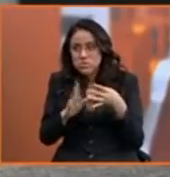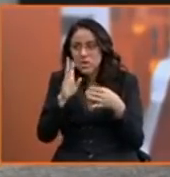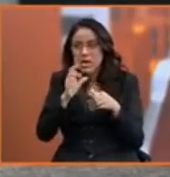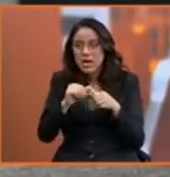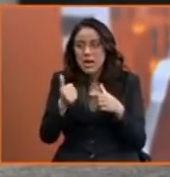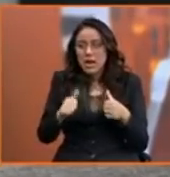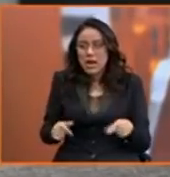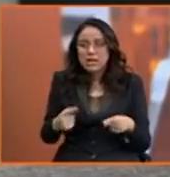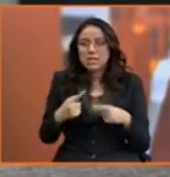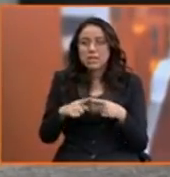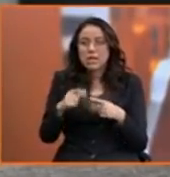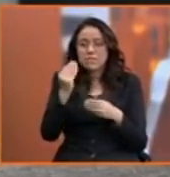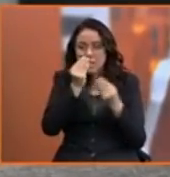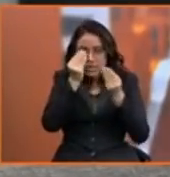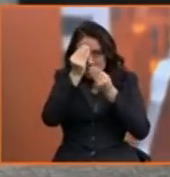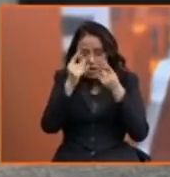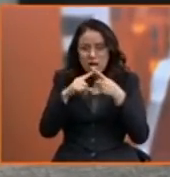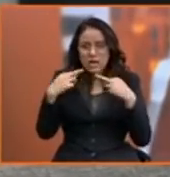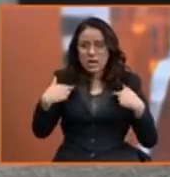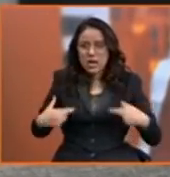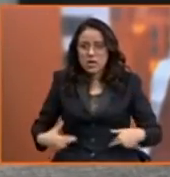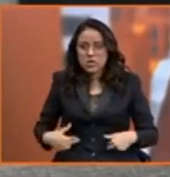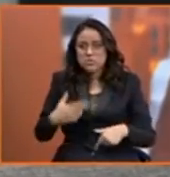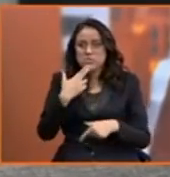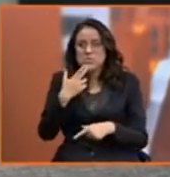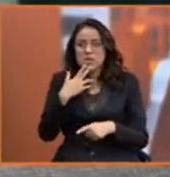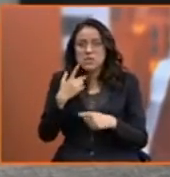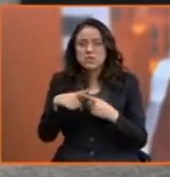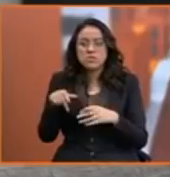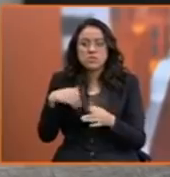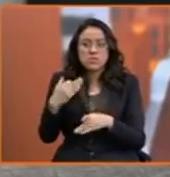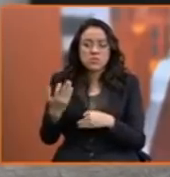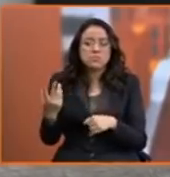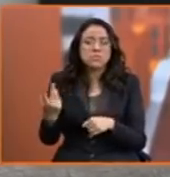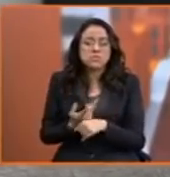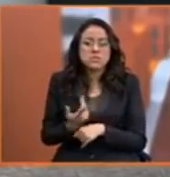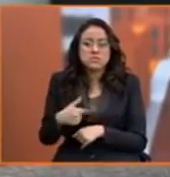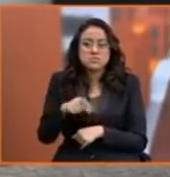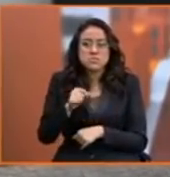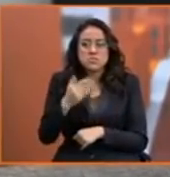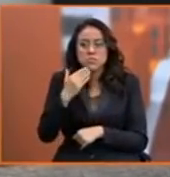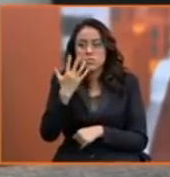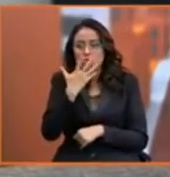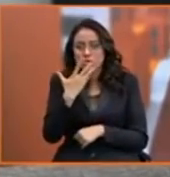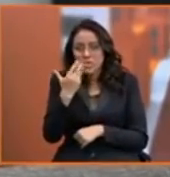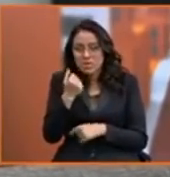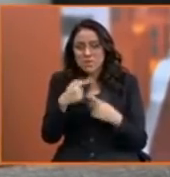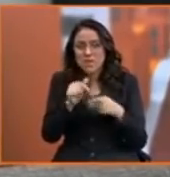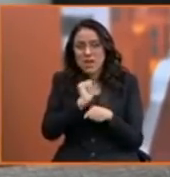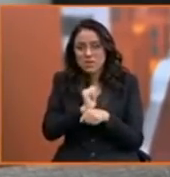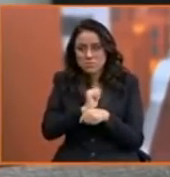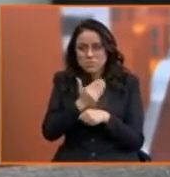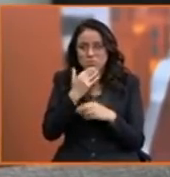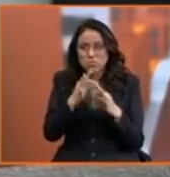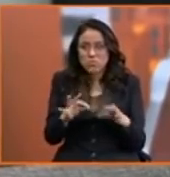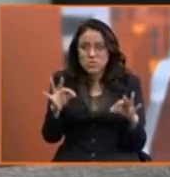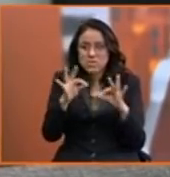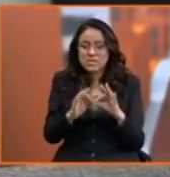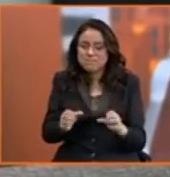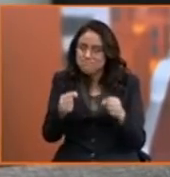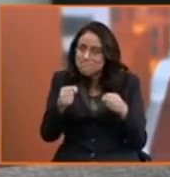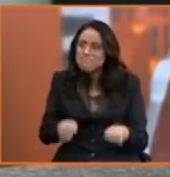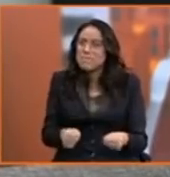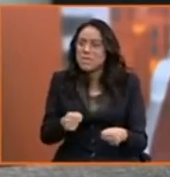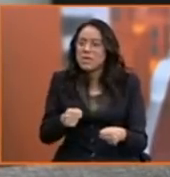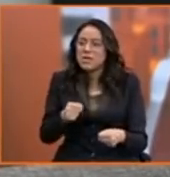arte, bueno, el maquillaje, el vestuario, el elenco, que hay un elenco maravilloso, actores muy serios, comprometidos